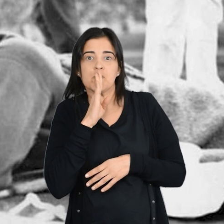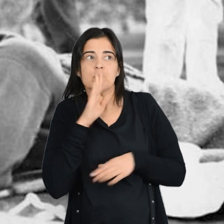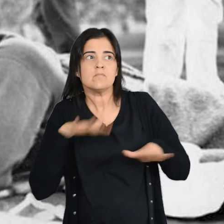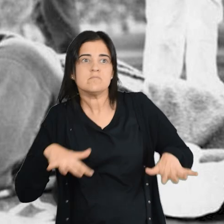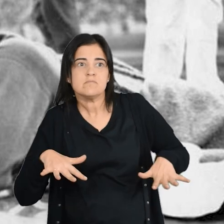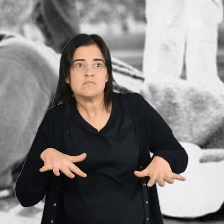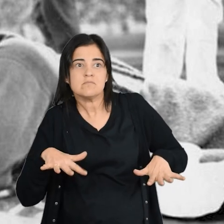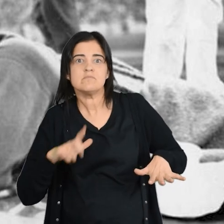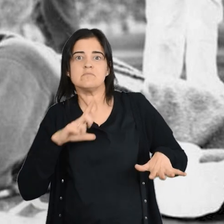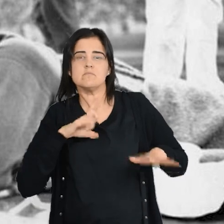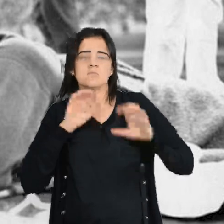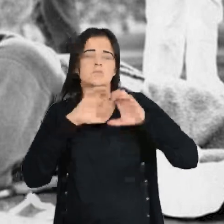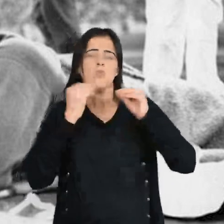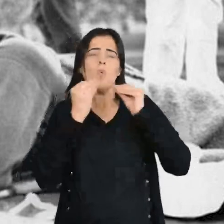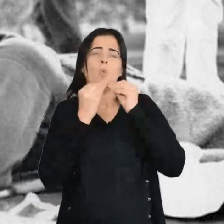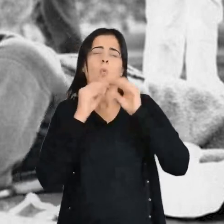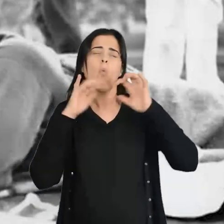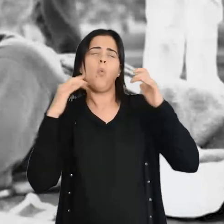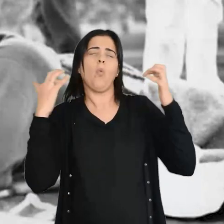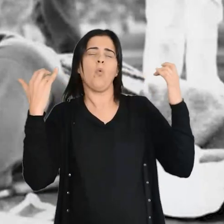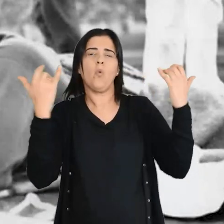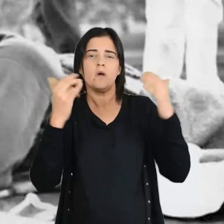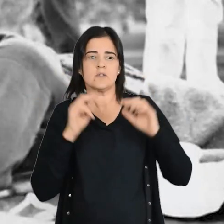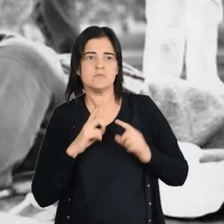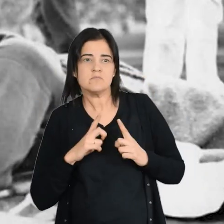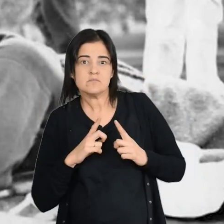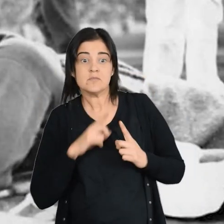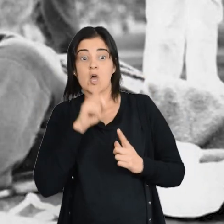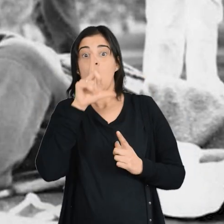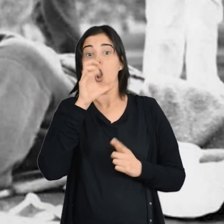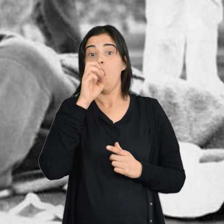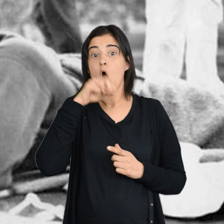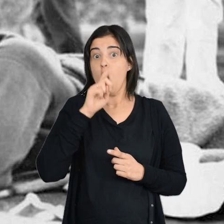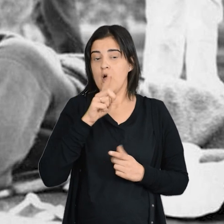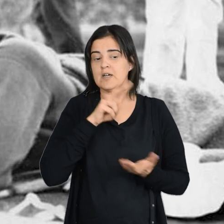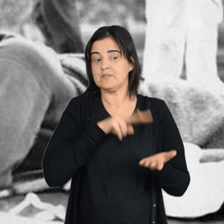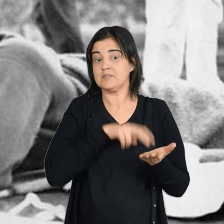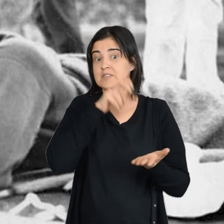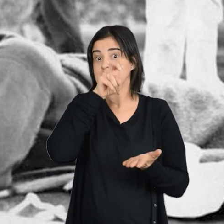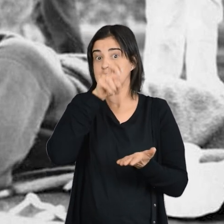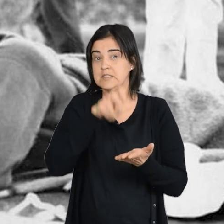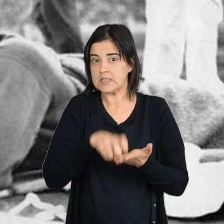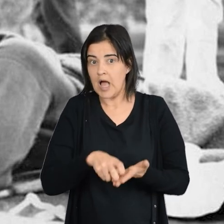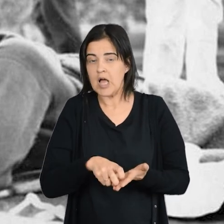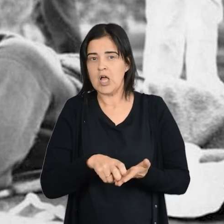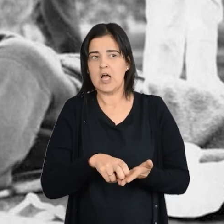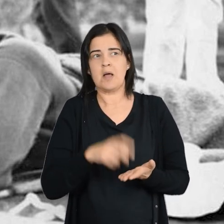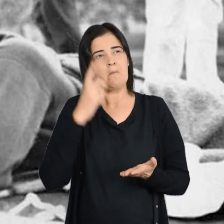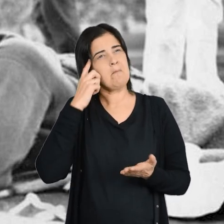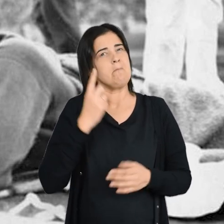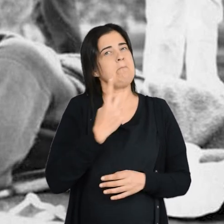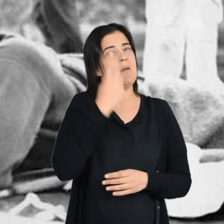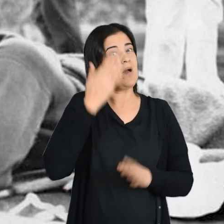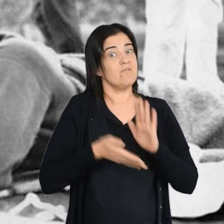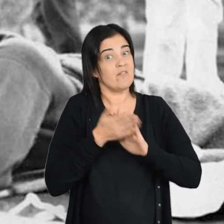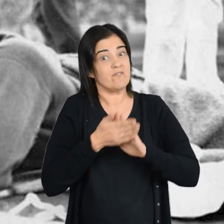expectativa llenaban el estadio lo realiza su espectacular salto parecía adueñarse del primer